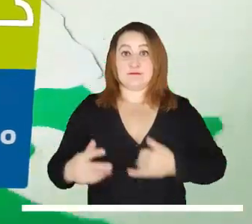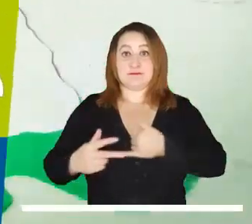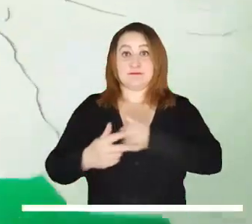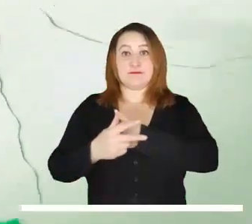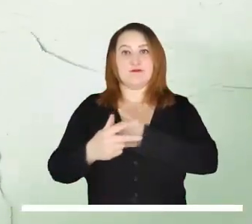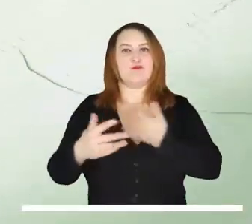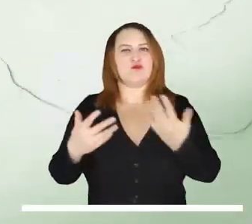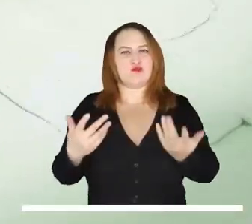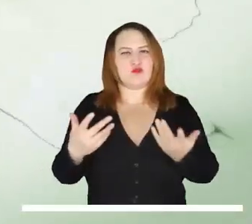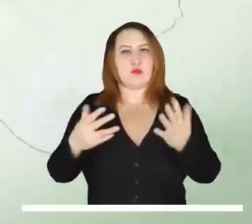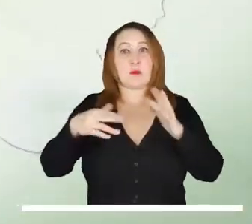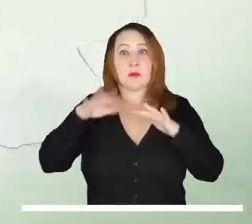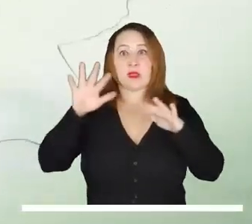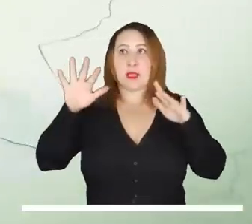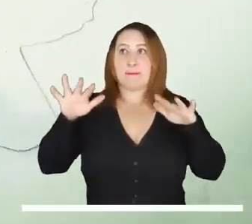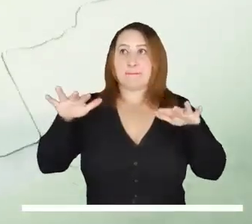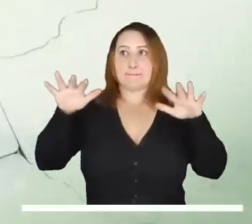Cauca.